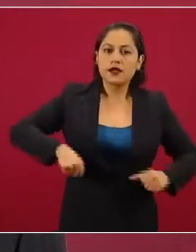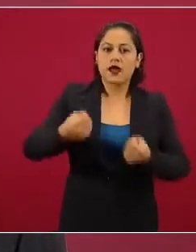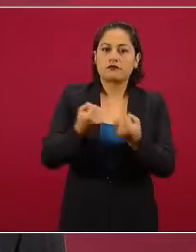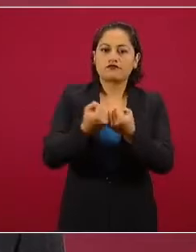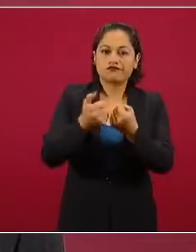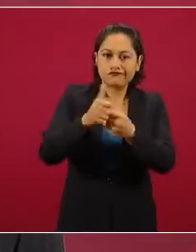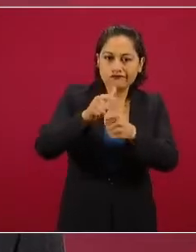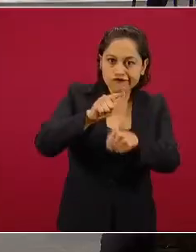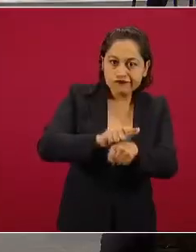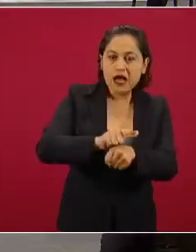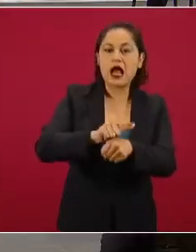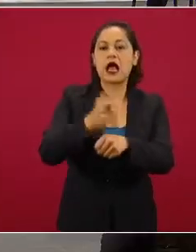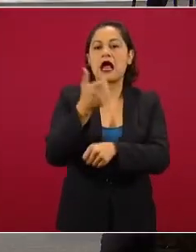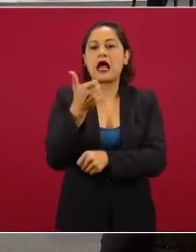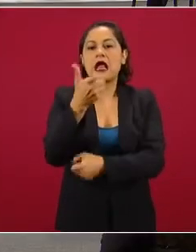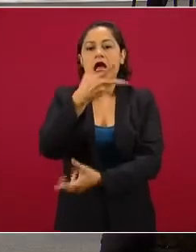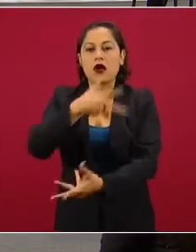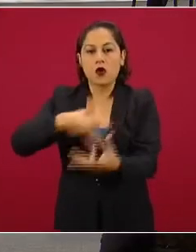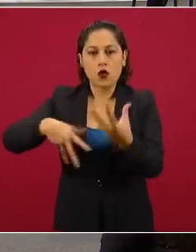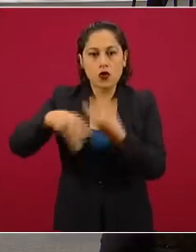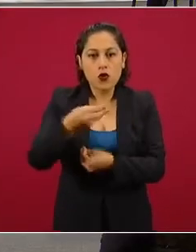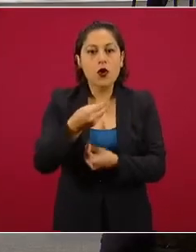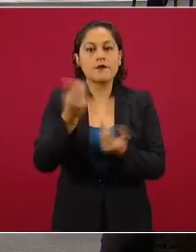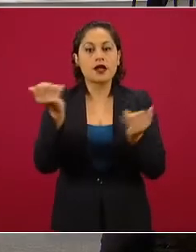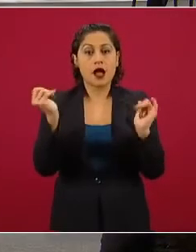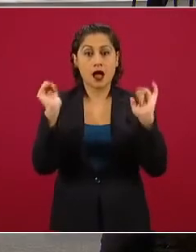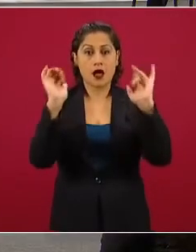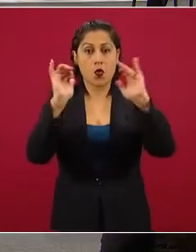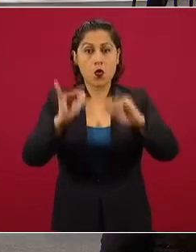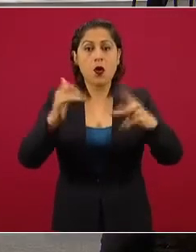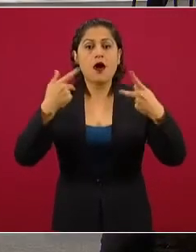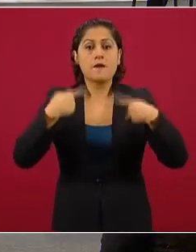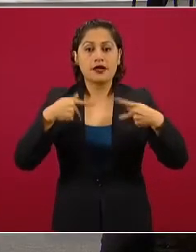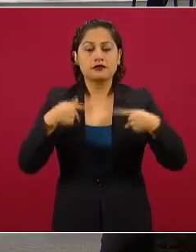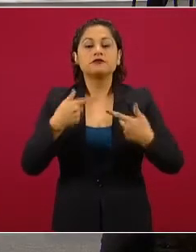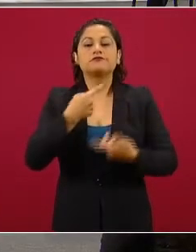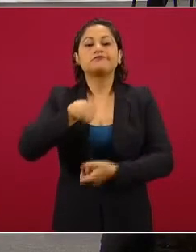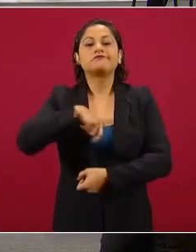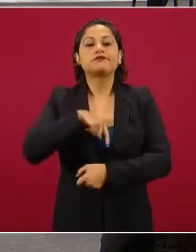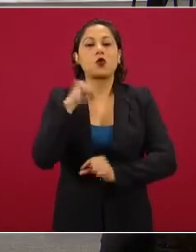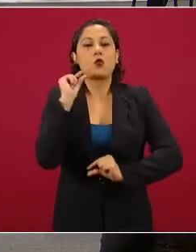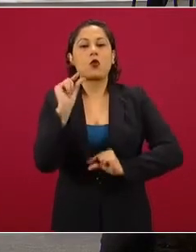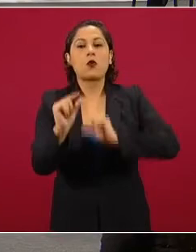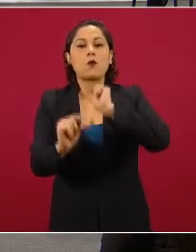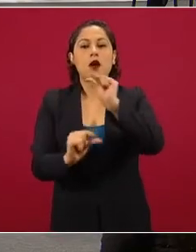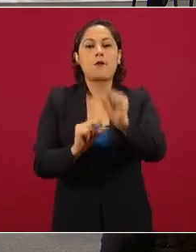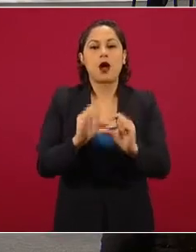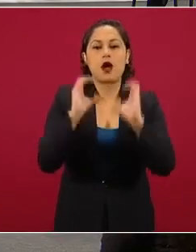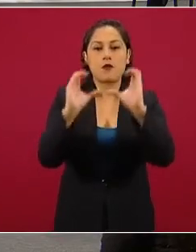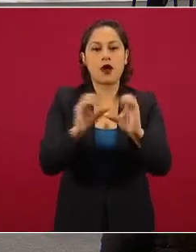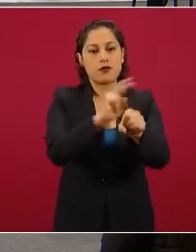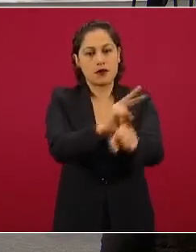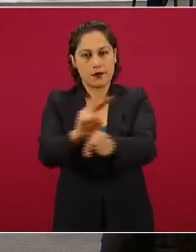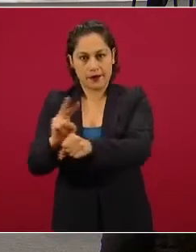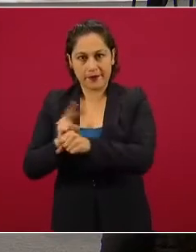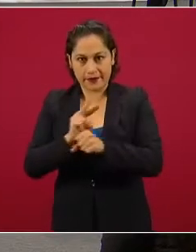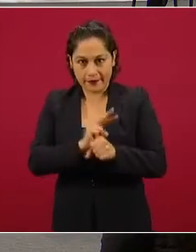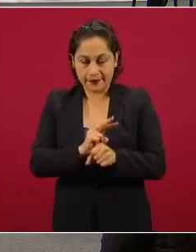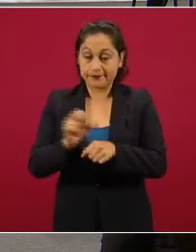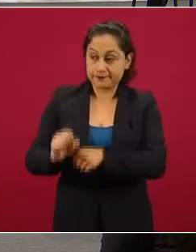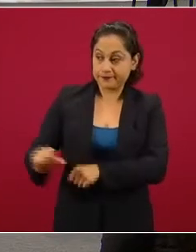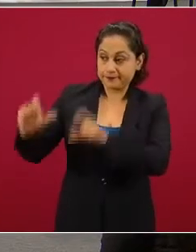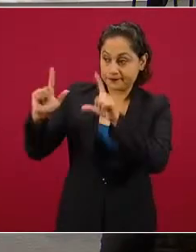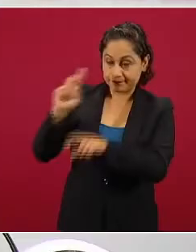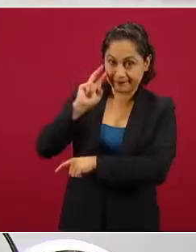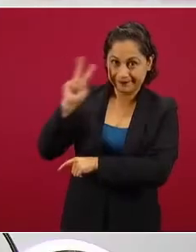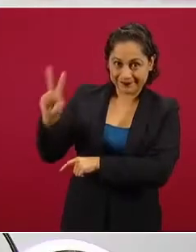que involucran a personas en el espacio físico. La siguiente, por favor. Como ya dijo el doctor Alcocer,